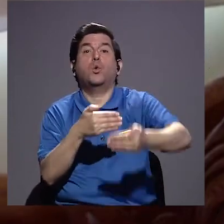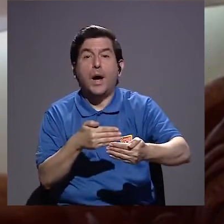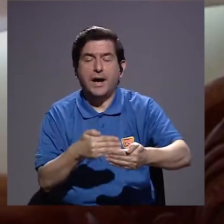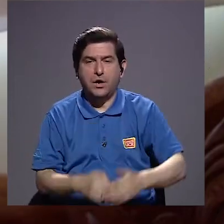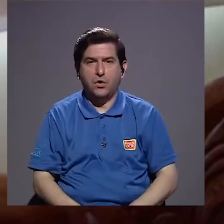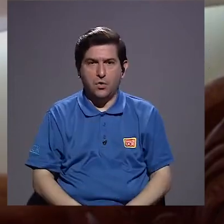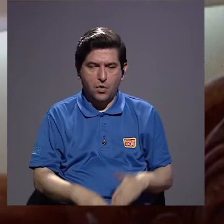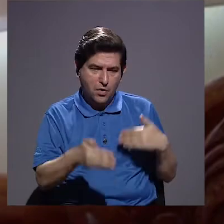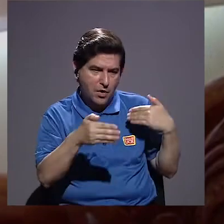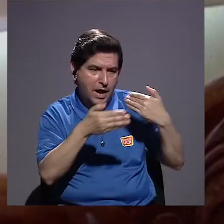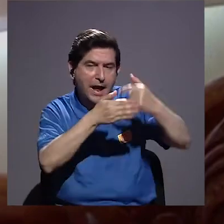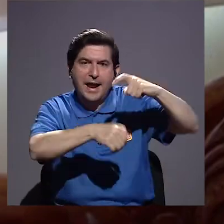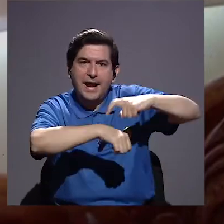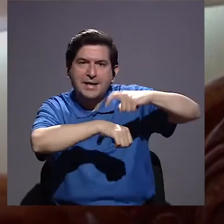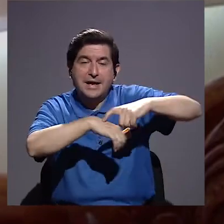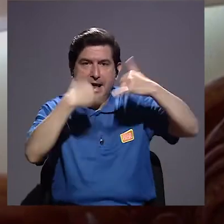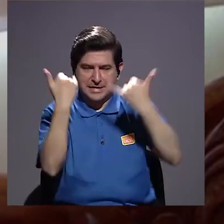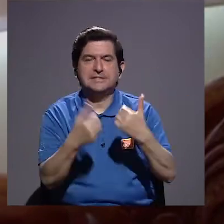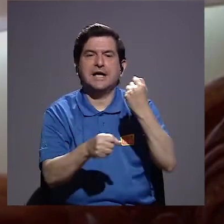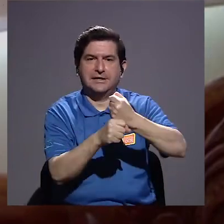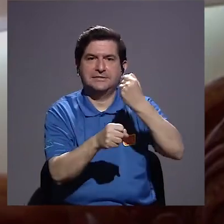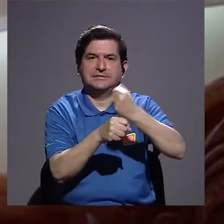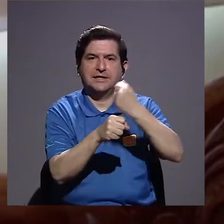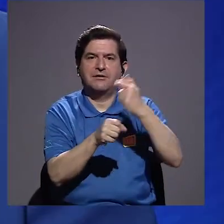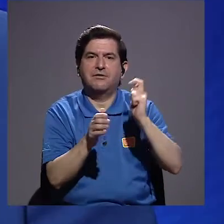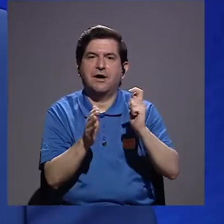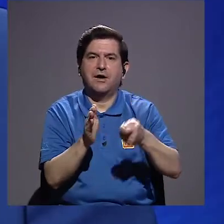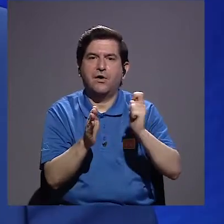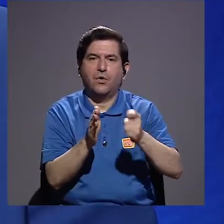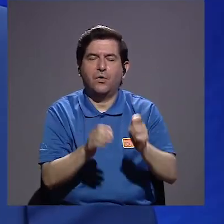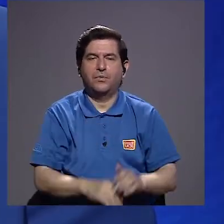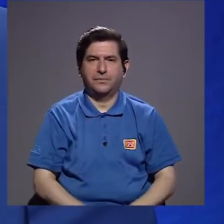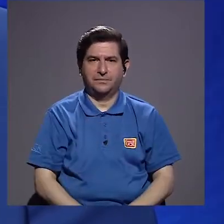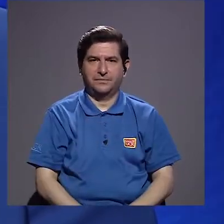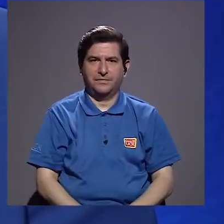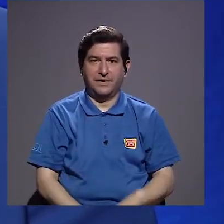después, cuando se aproxima el momento de ejercer la profesión.